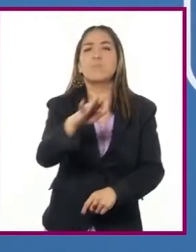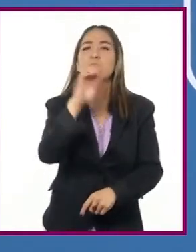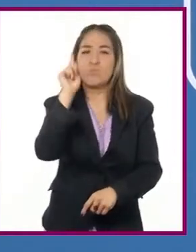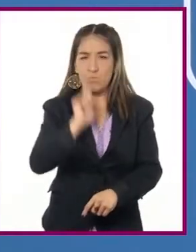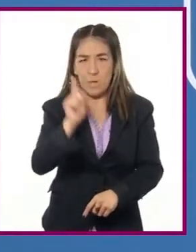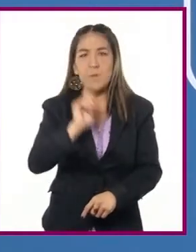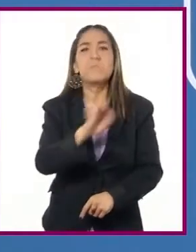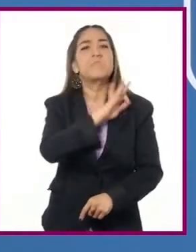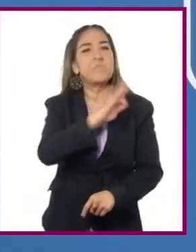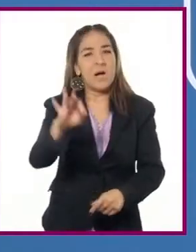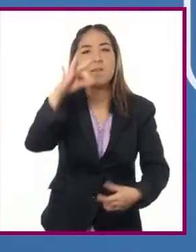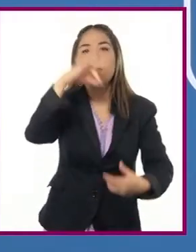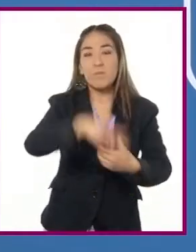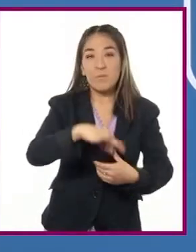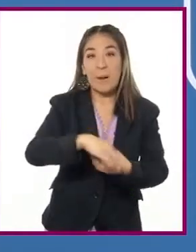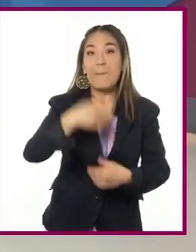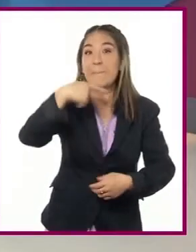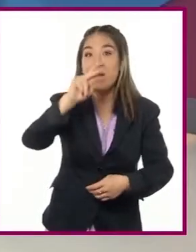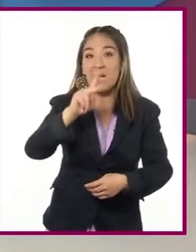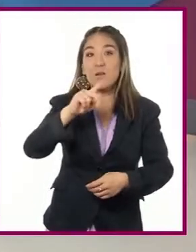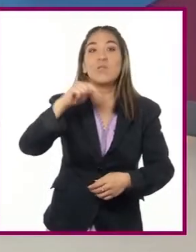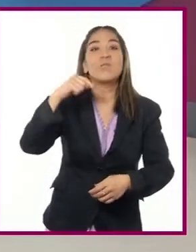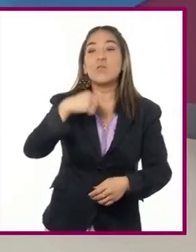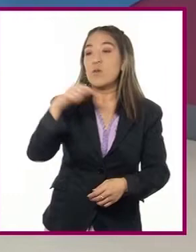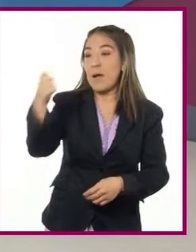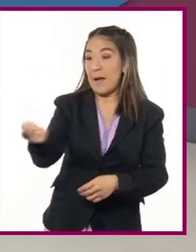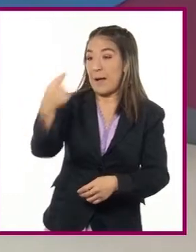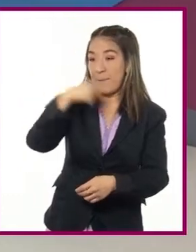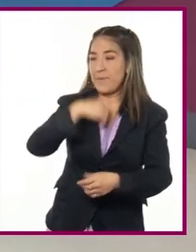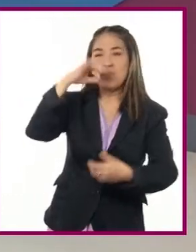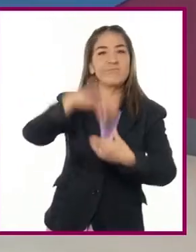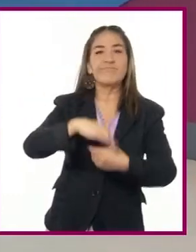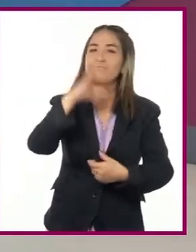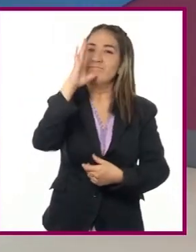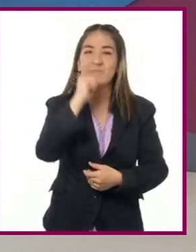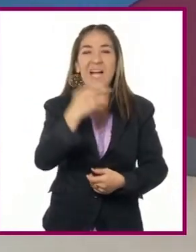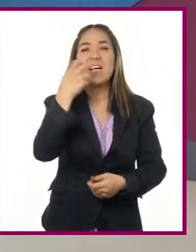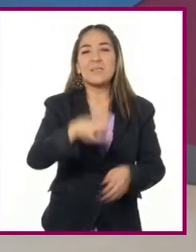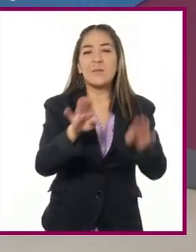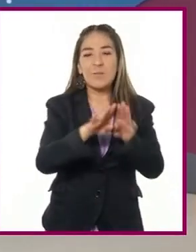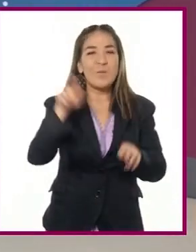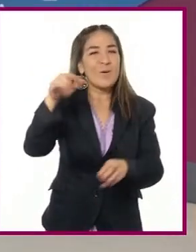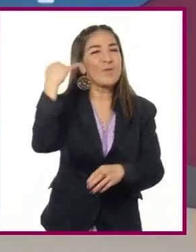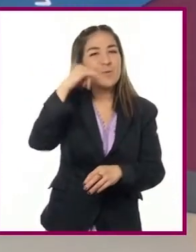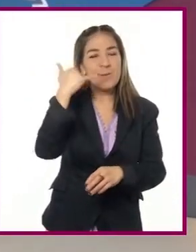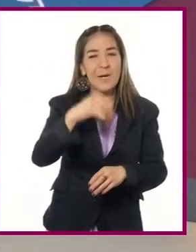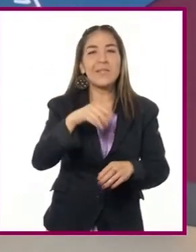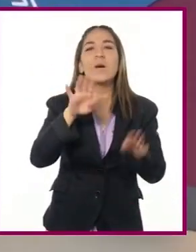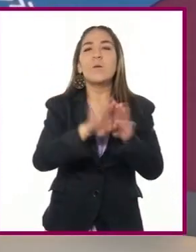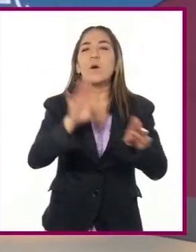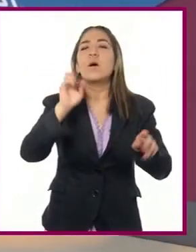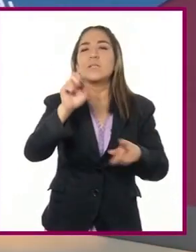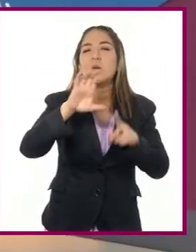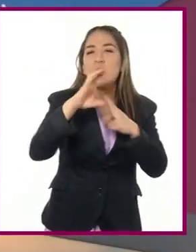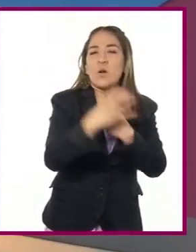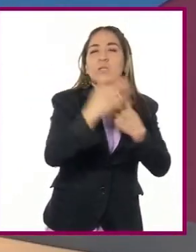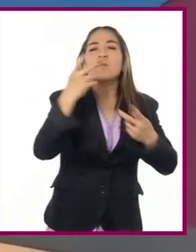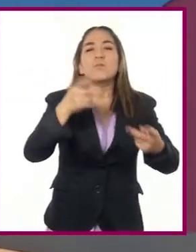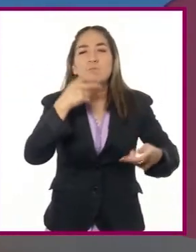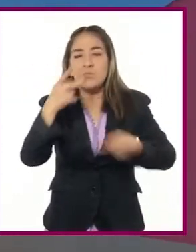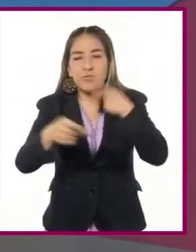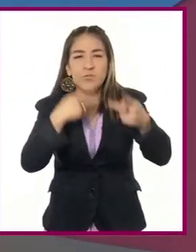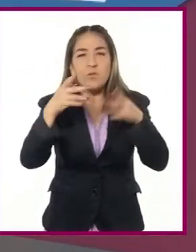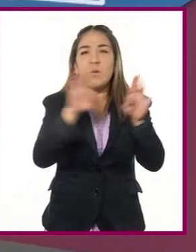votar, pero no ser votada. Los congresos feministas de Yucatán pueden ser considerados semilleros en